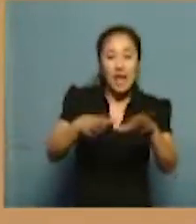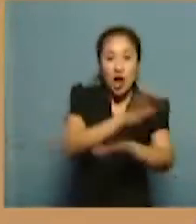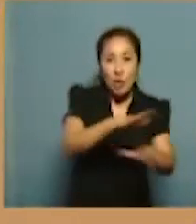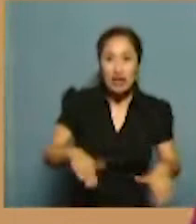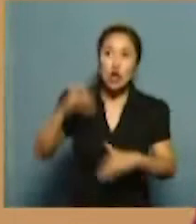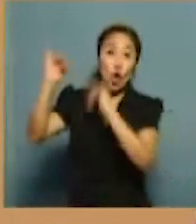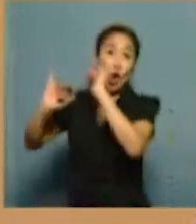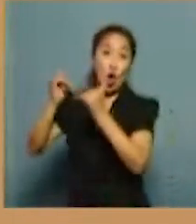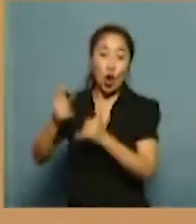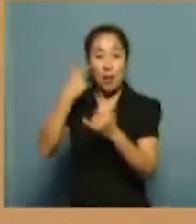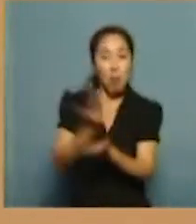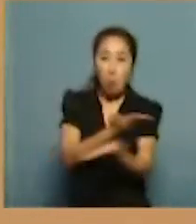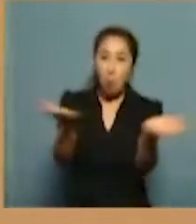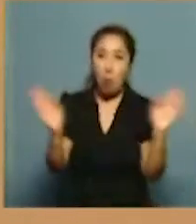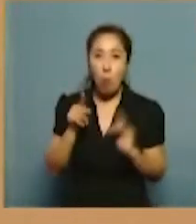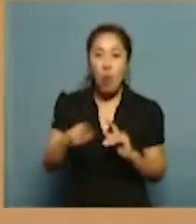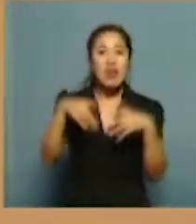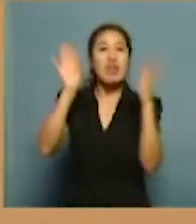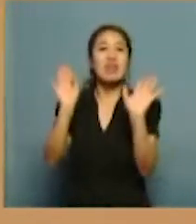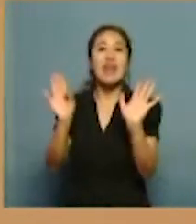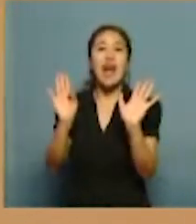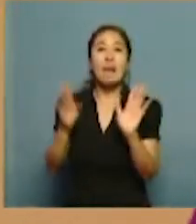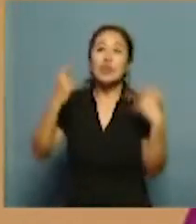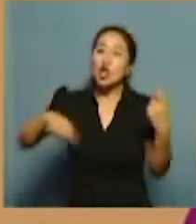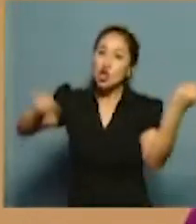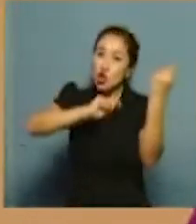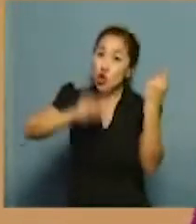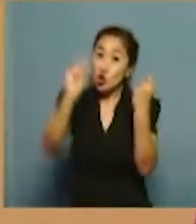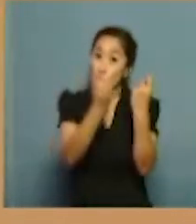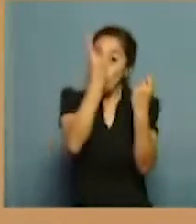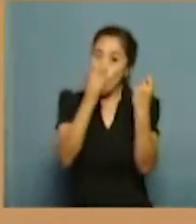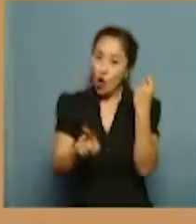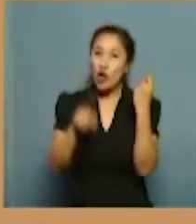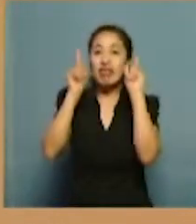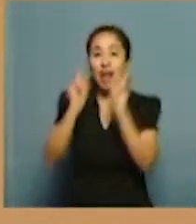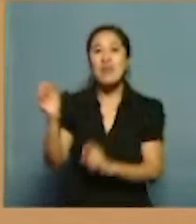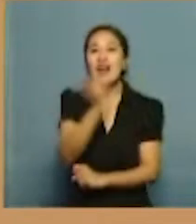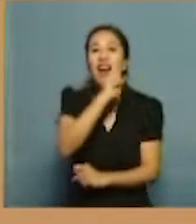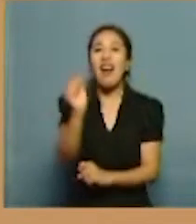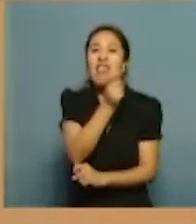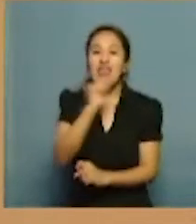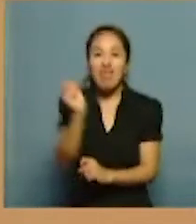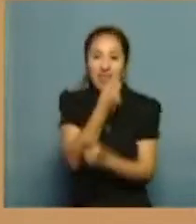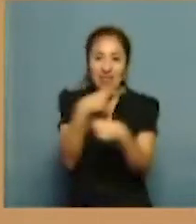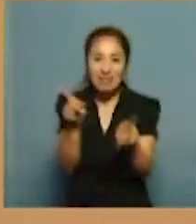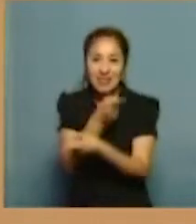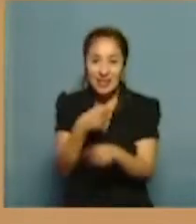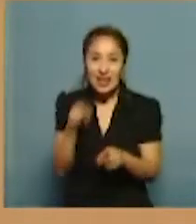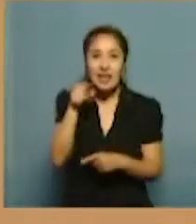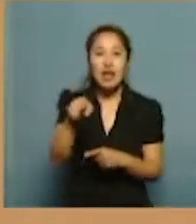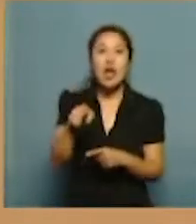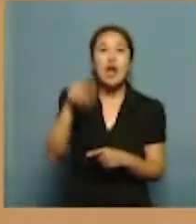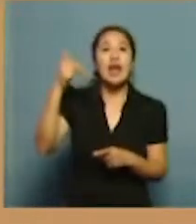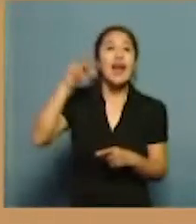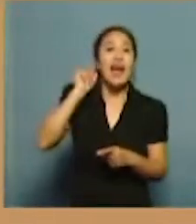juvenil presentan el área solista está el coro con condenó a este que